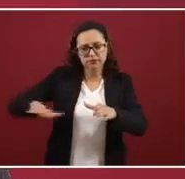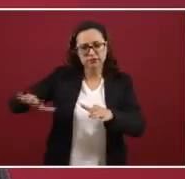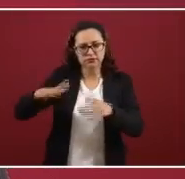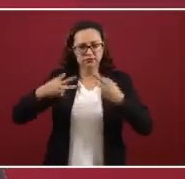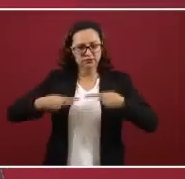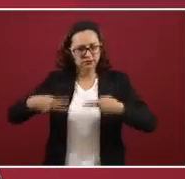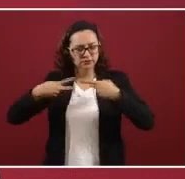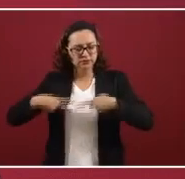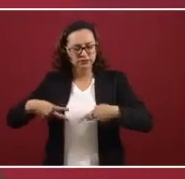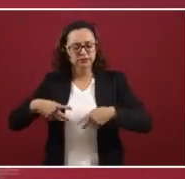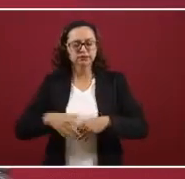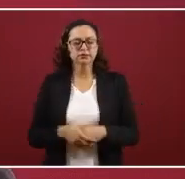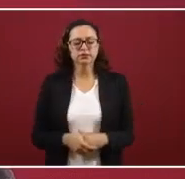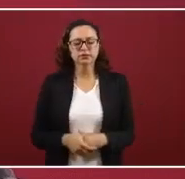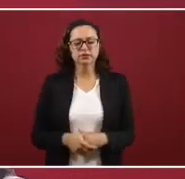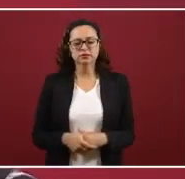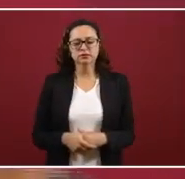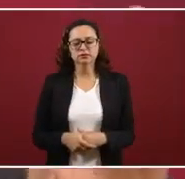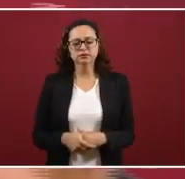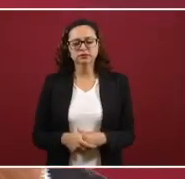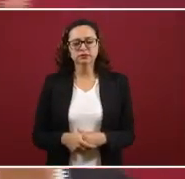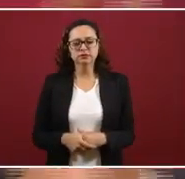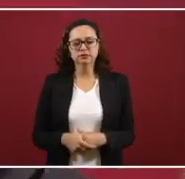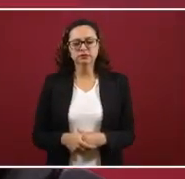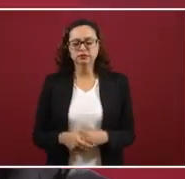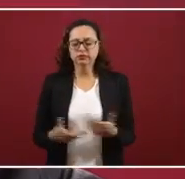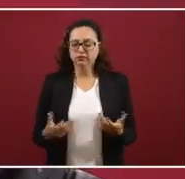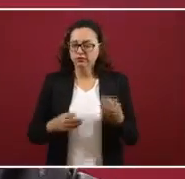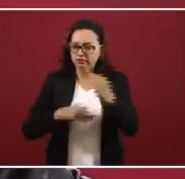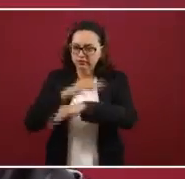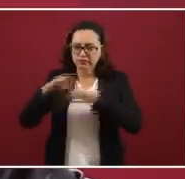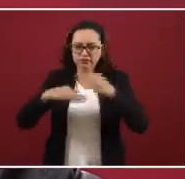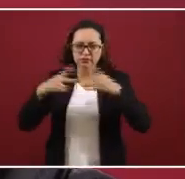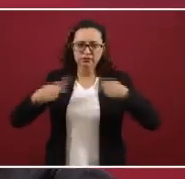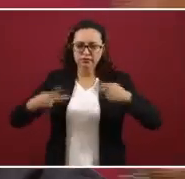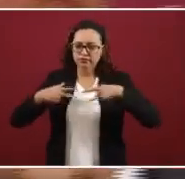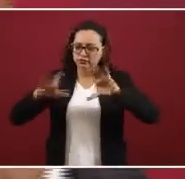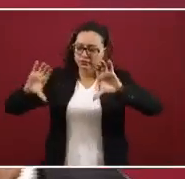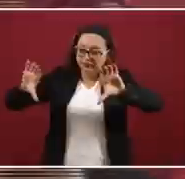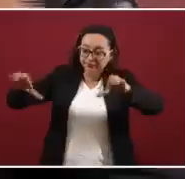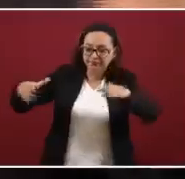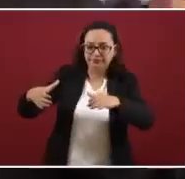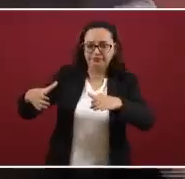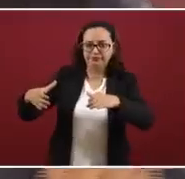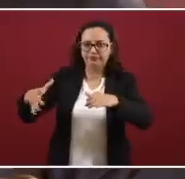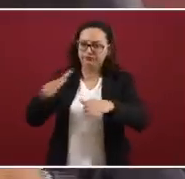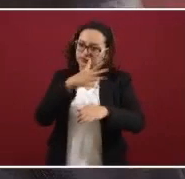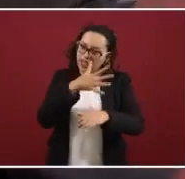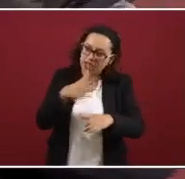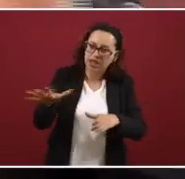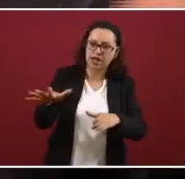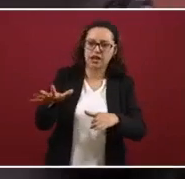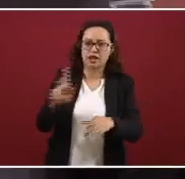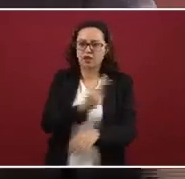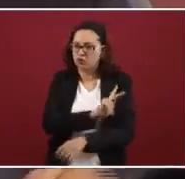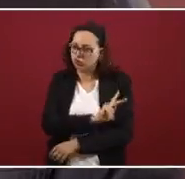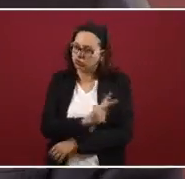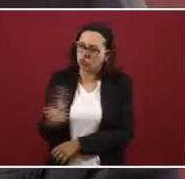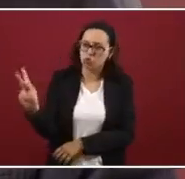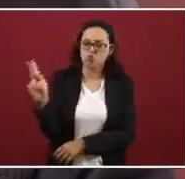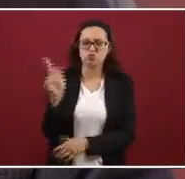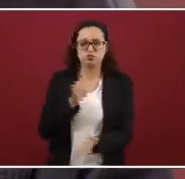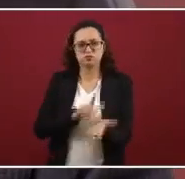O sea, es un apoyo colectivo general, universal.